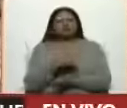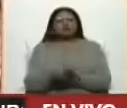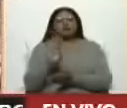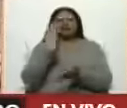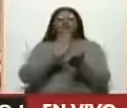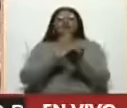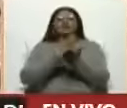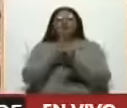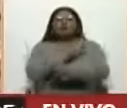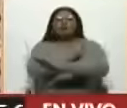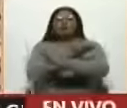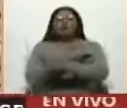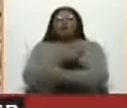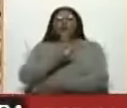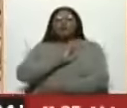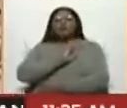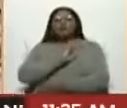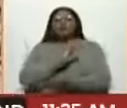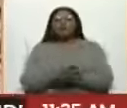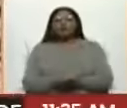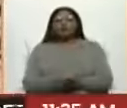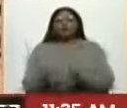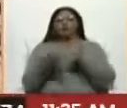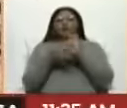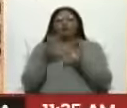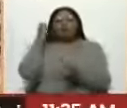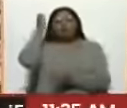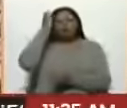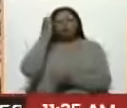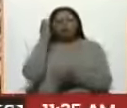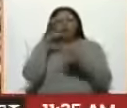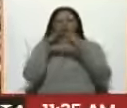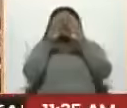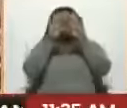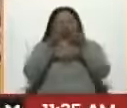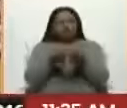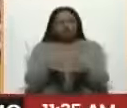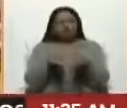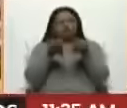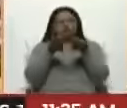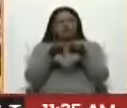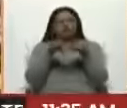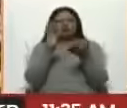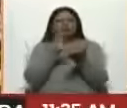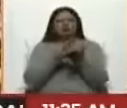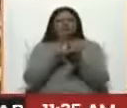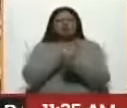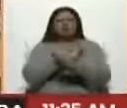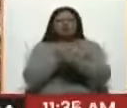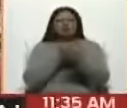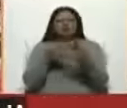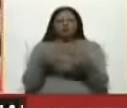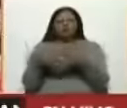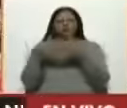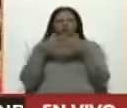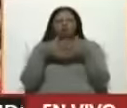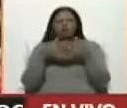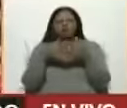poder, ellos. La Unión Europea toda se subordinó al centro de poder de los Estados